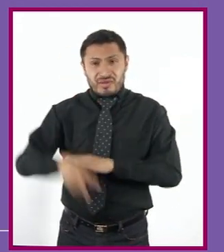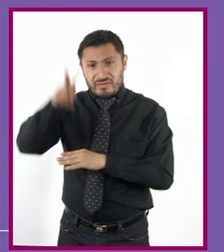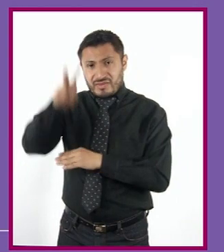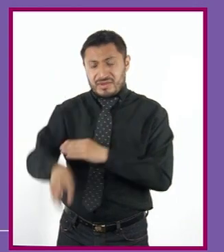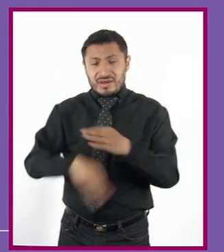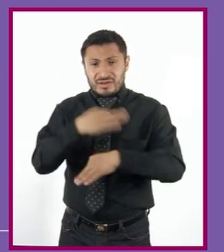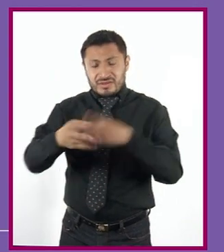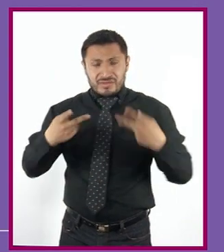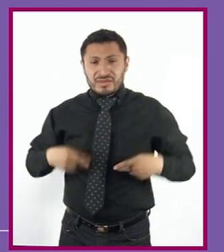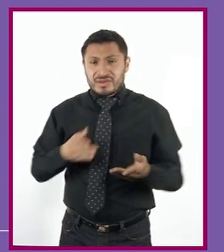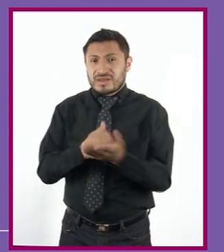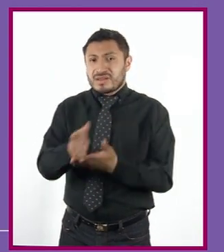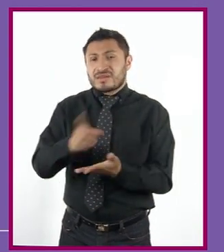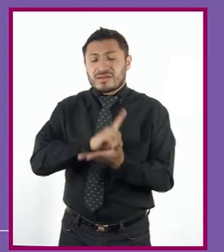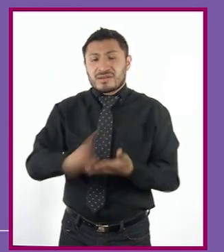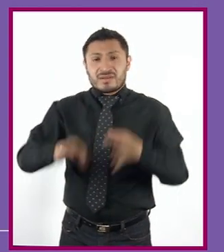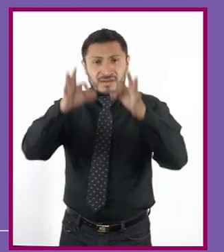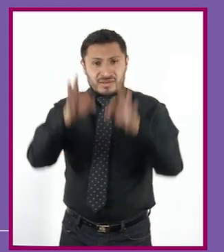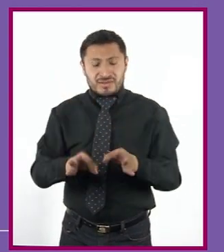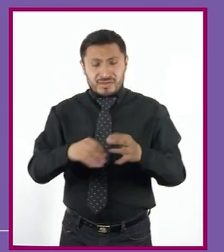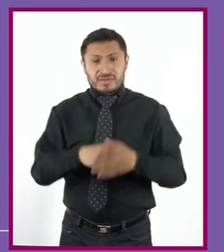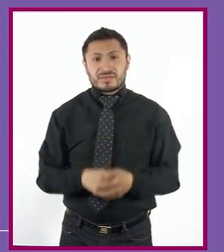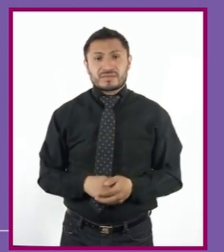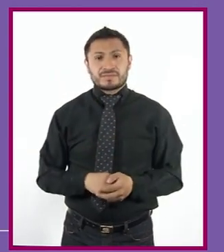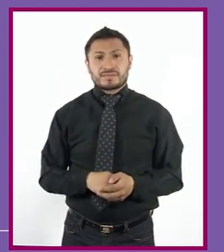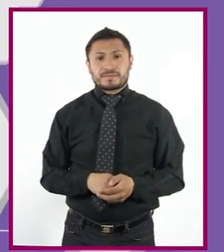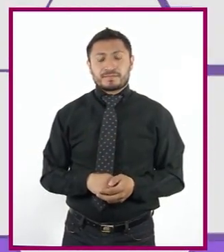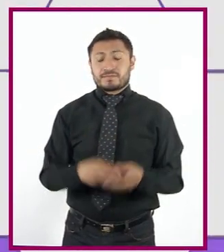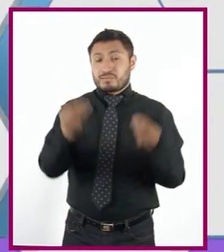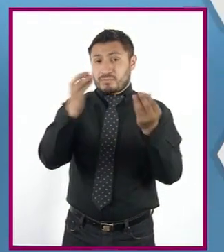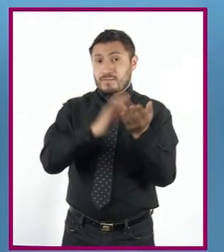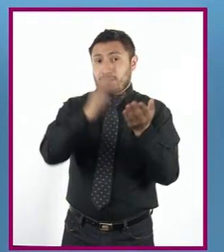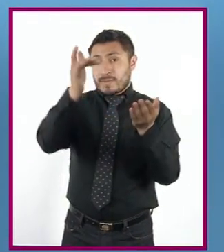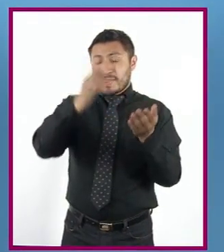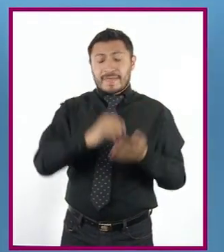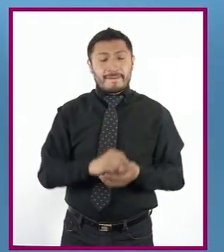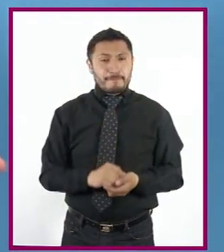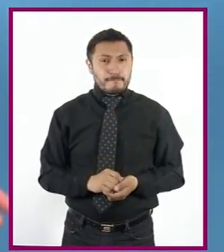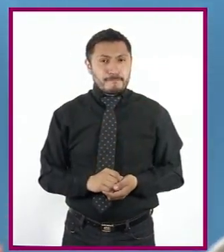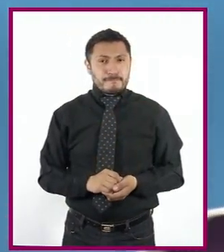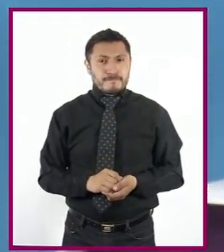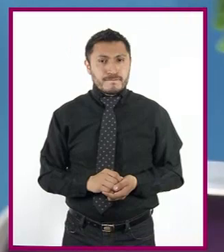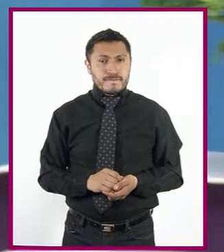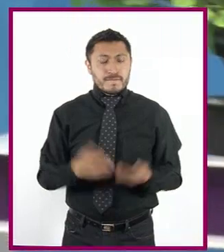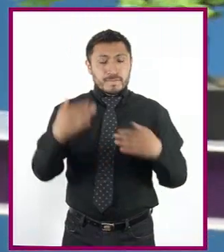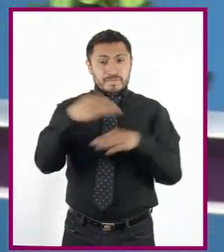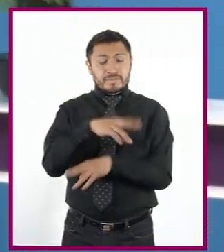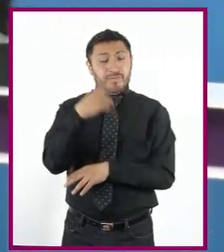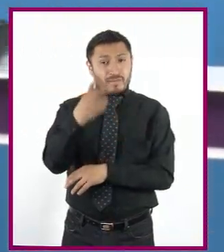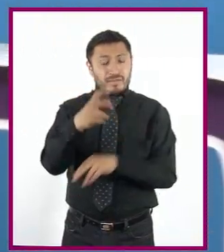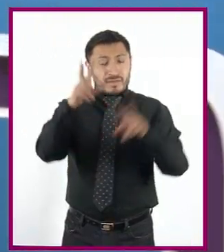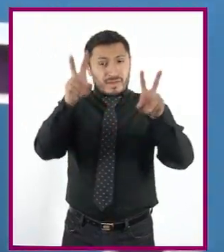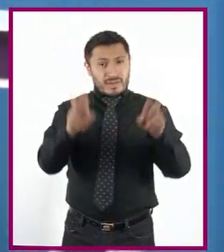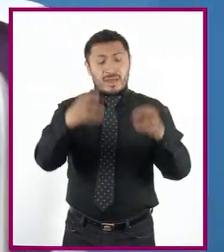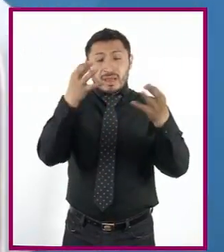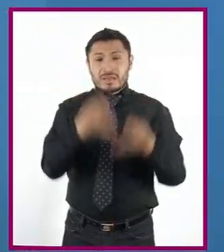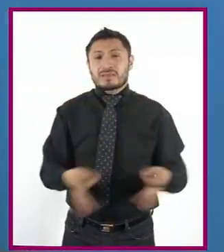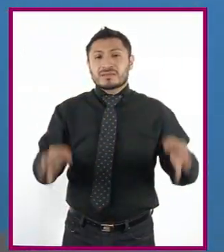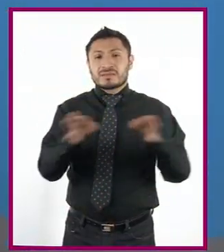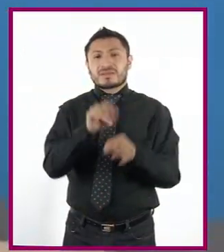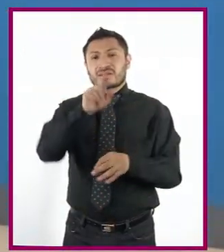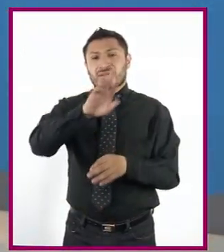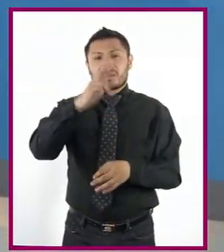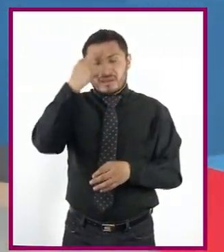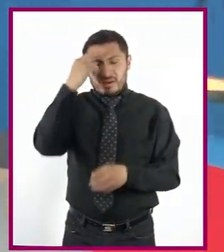a los derechos fundamentales de todas las personas. Muchas gracias. En relación a esto, es importante